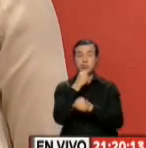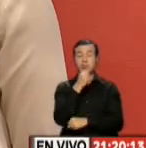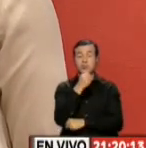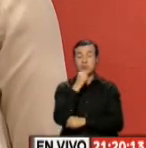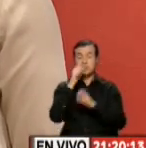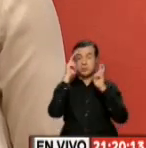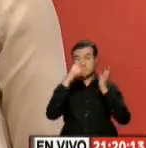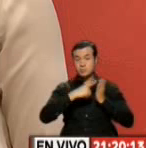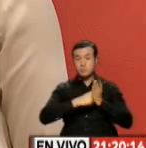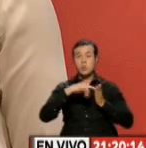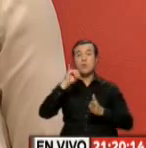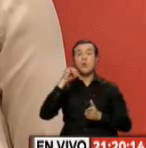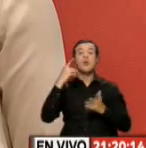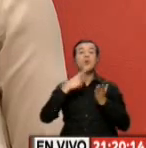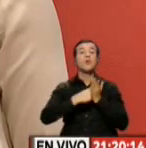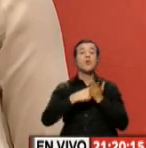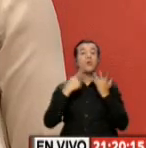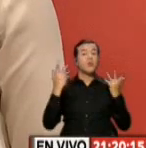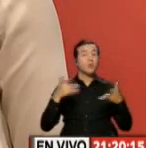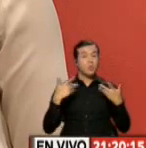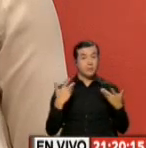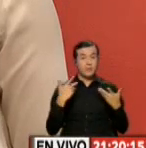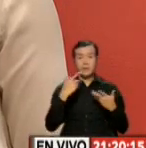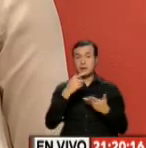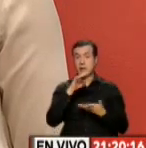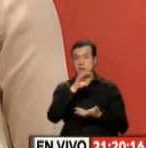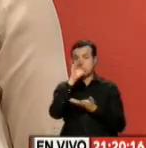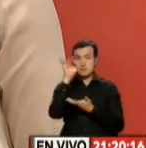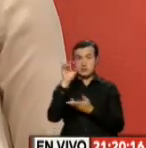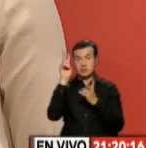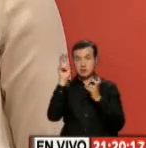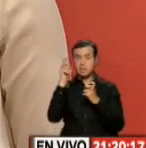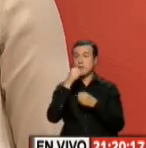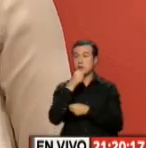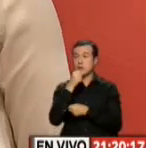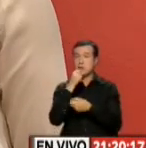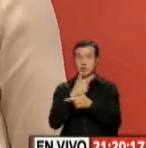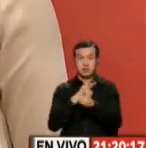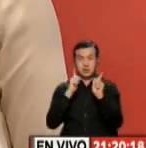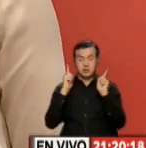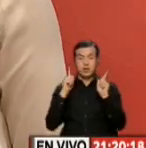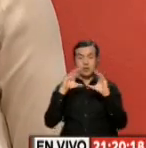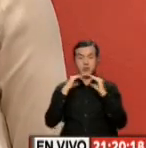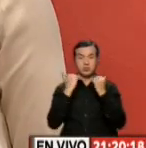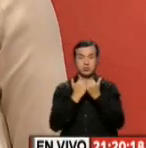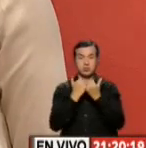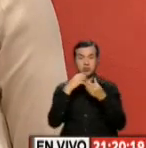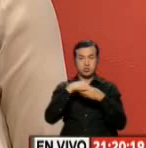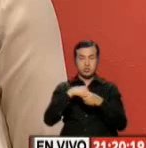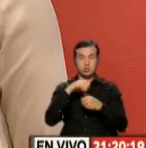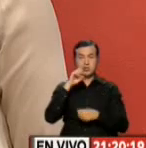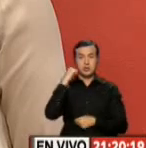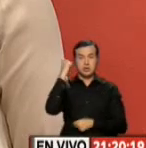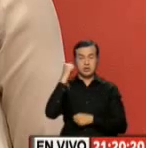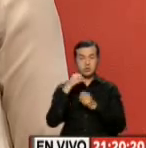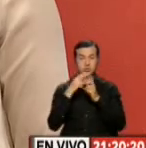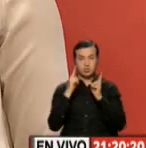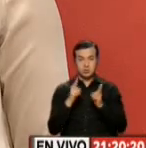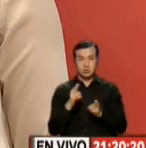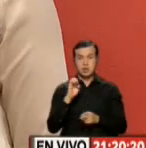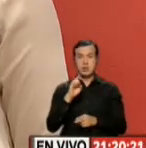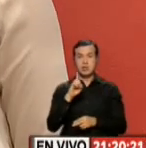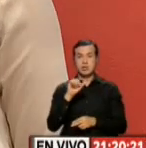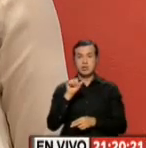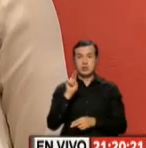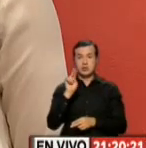fueron tratados este jueves en una reunión que mantuvo el relator especial para la libertad de expresión de la Comisión Interamericana de Derechos Humanos, Edison